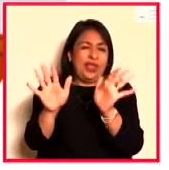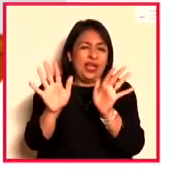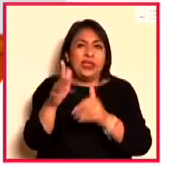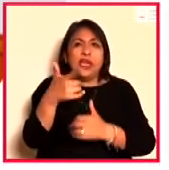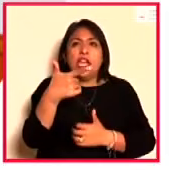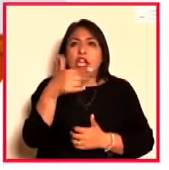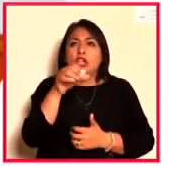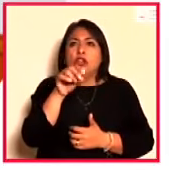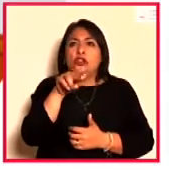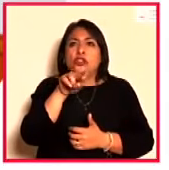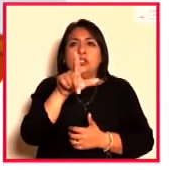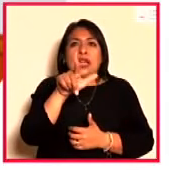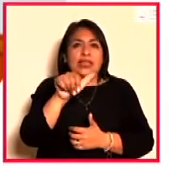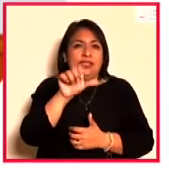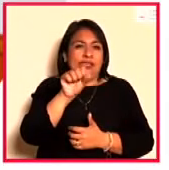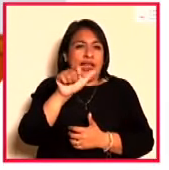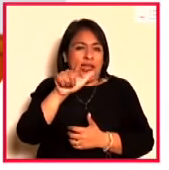Salazar,